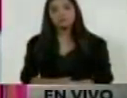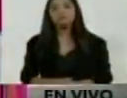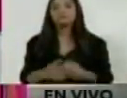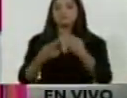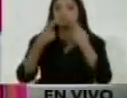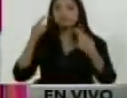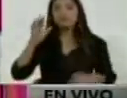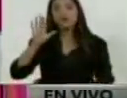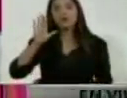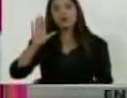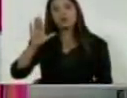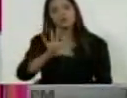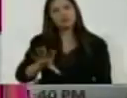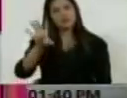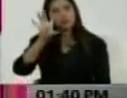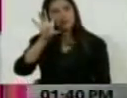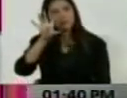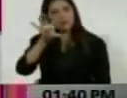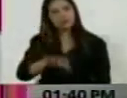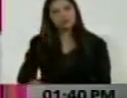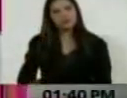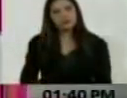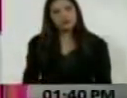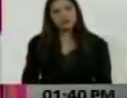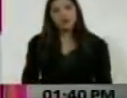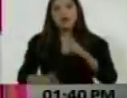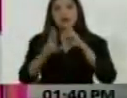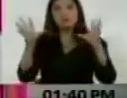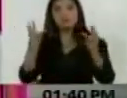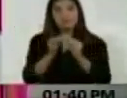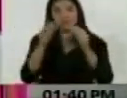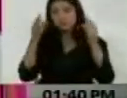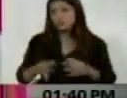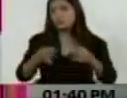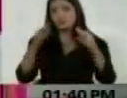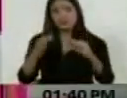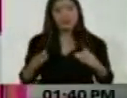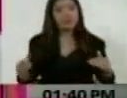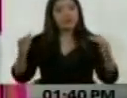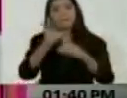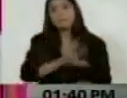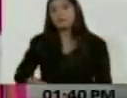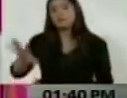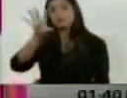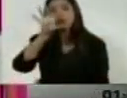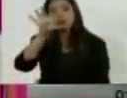compromiso patrio y en resultados cada vez superiores para nuestra patria.